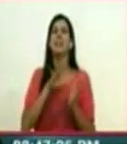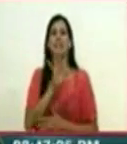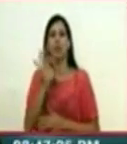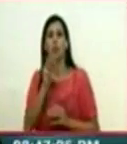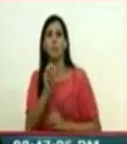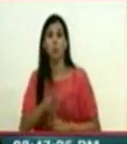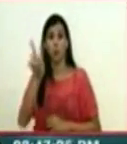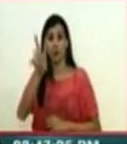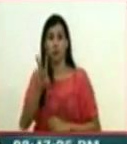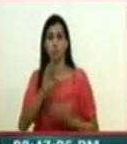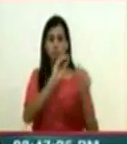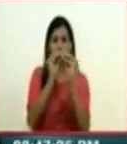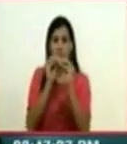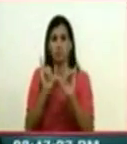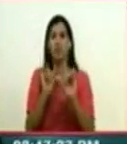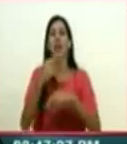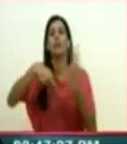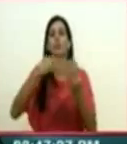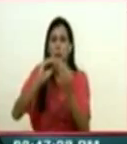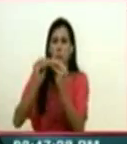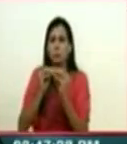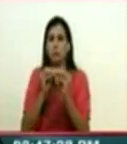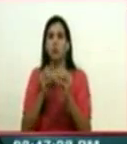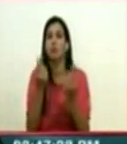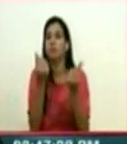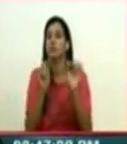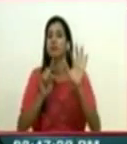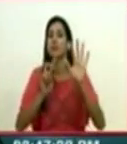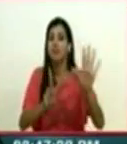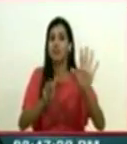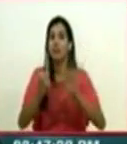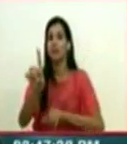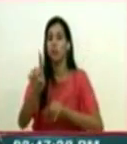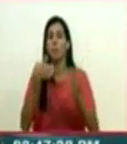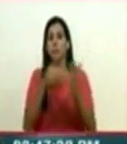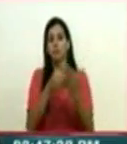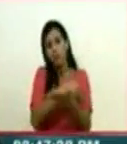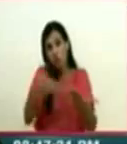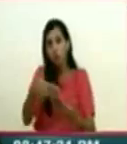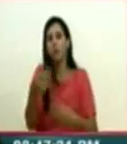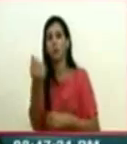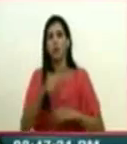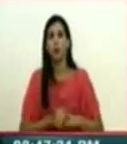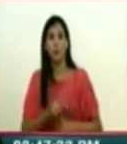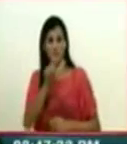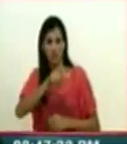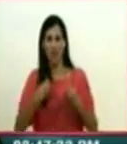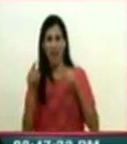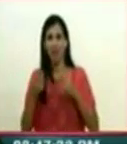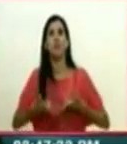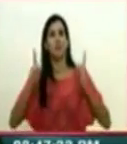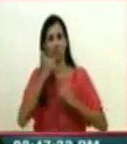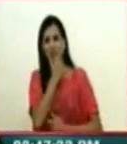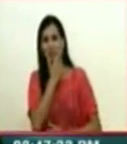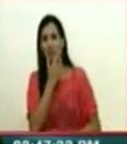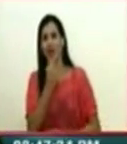metros cuadrados, recuperado por la revolución, con una inversión de 71 millones de bolívares, permitirá a los habitantes de esta populosa parroquia